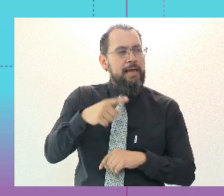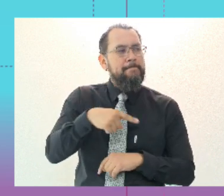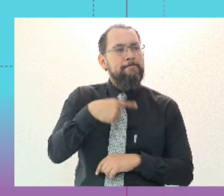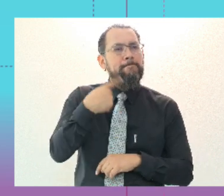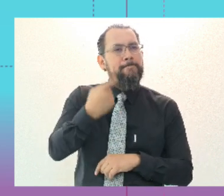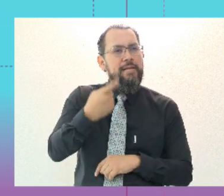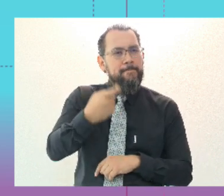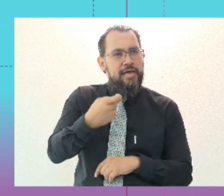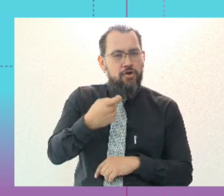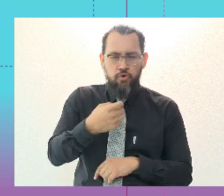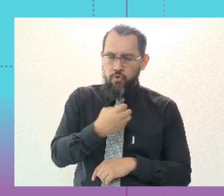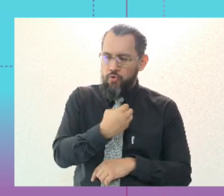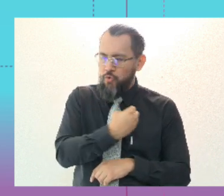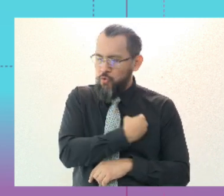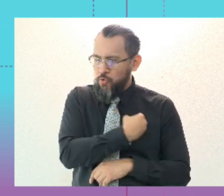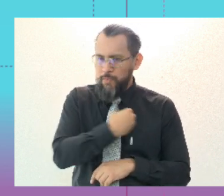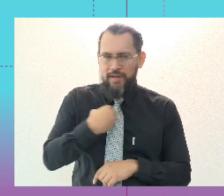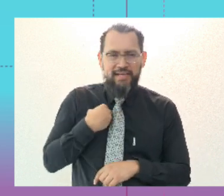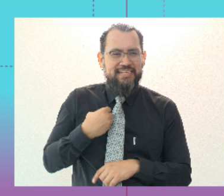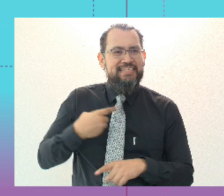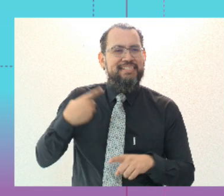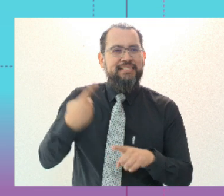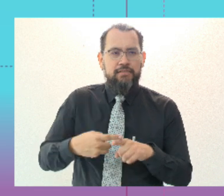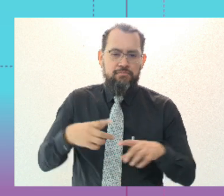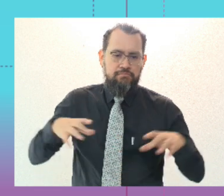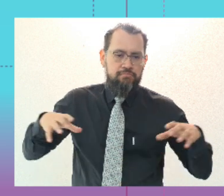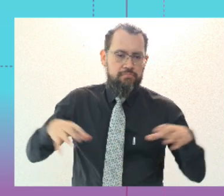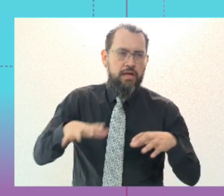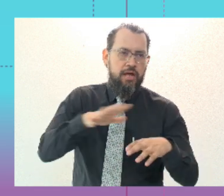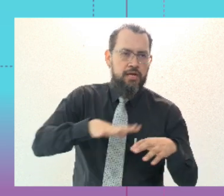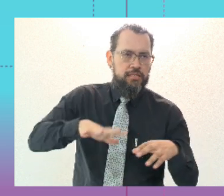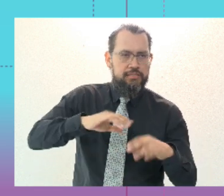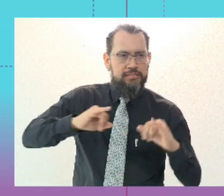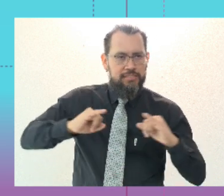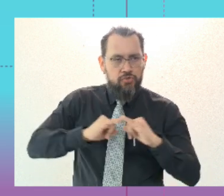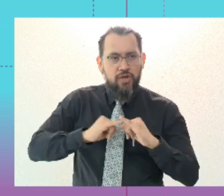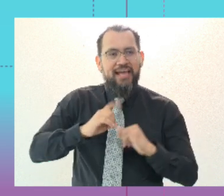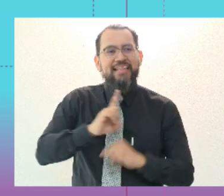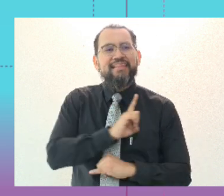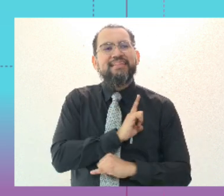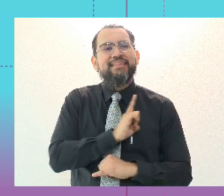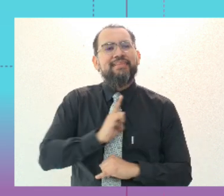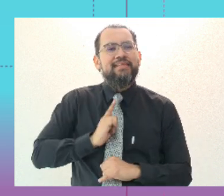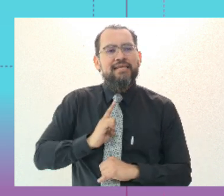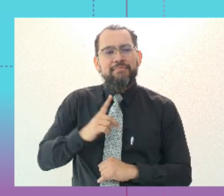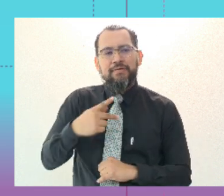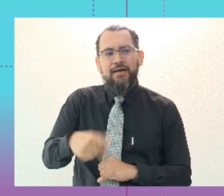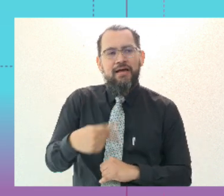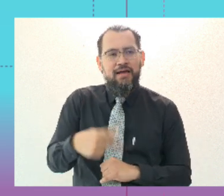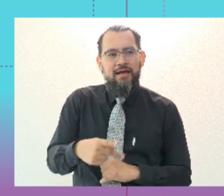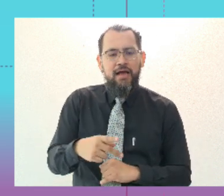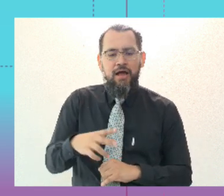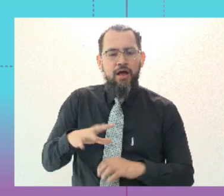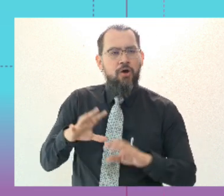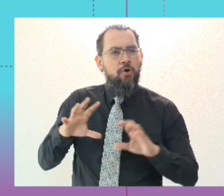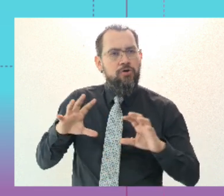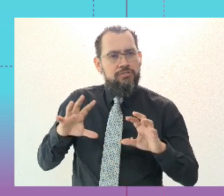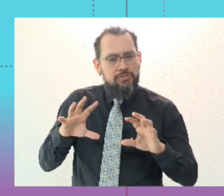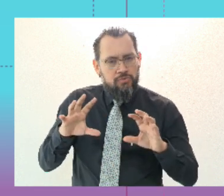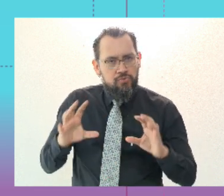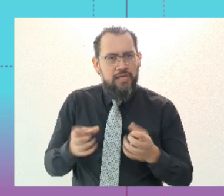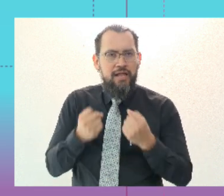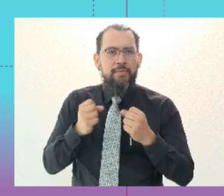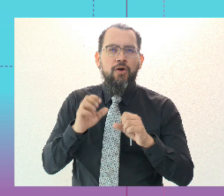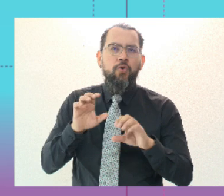primero, el sujeto obligado, que era el artículo 7, el sujeto obligado debe de generar, de conservar la